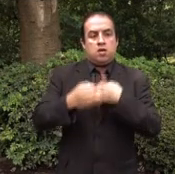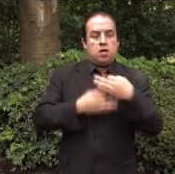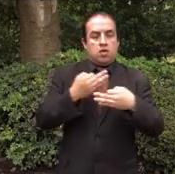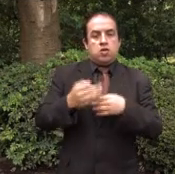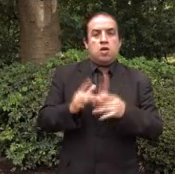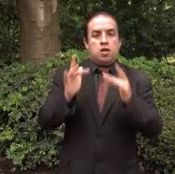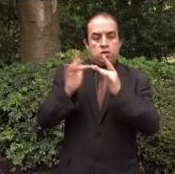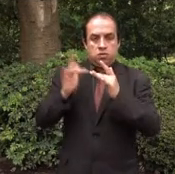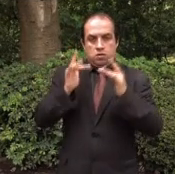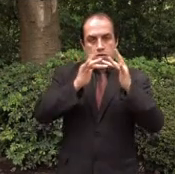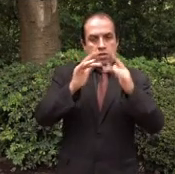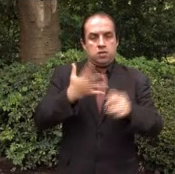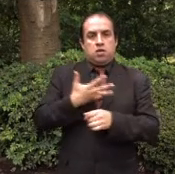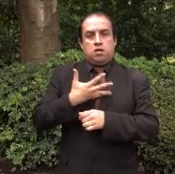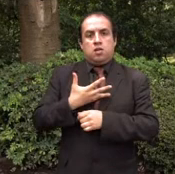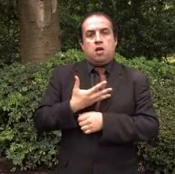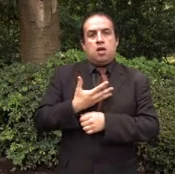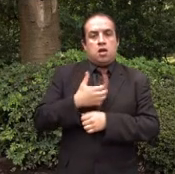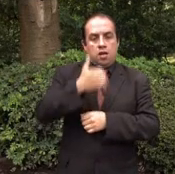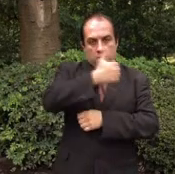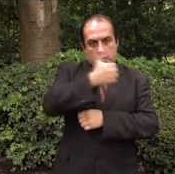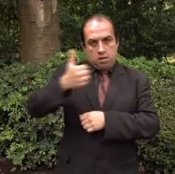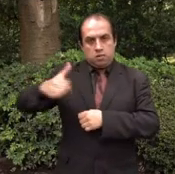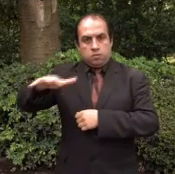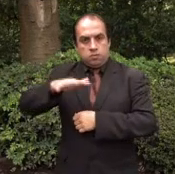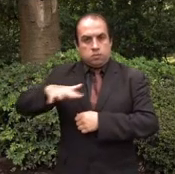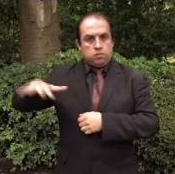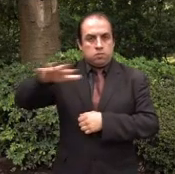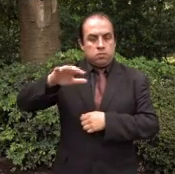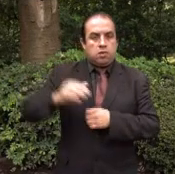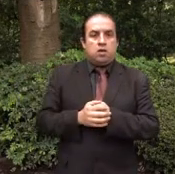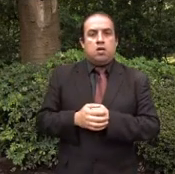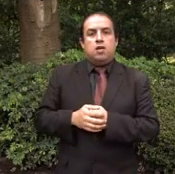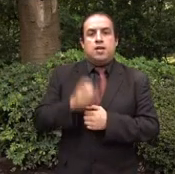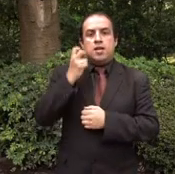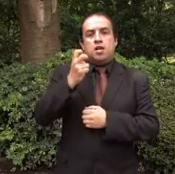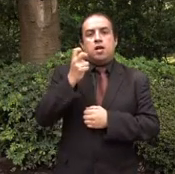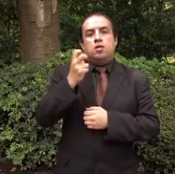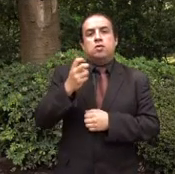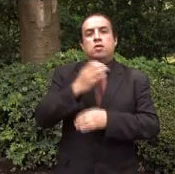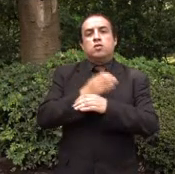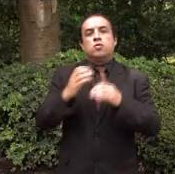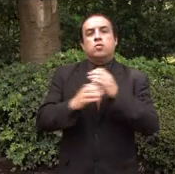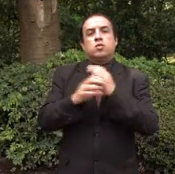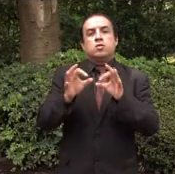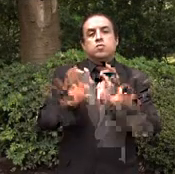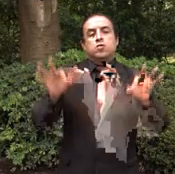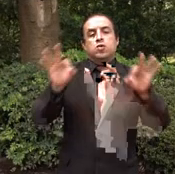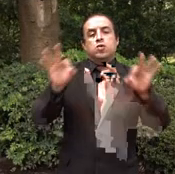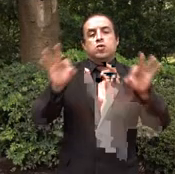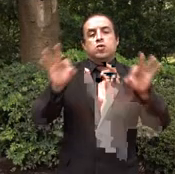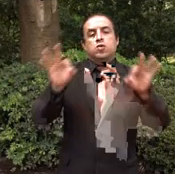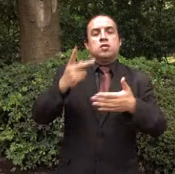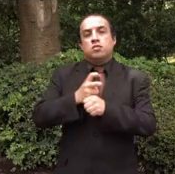y la tercera y la cuarta, es uno de los elementos fundamentales del proyecto